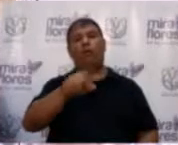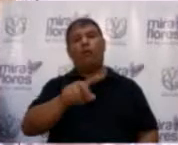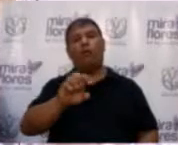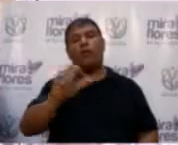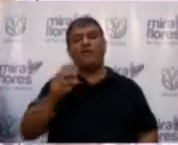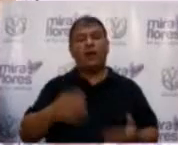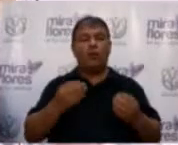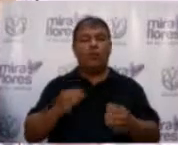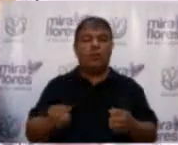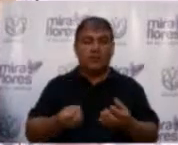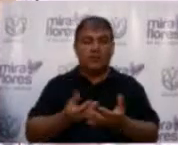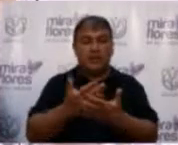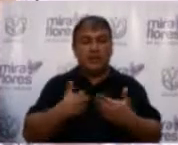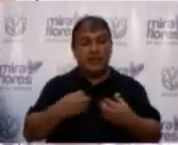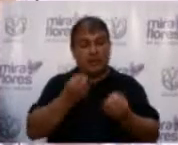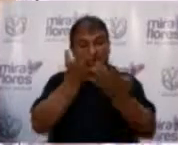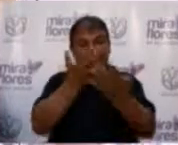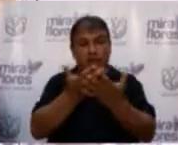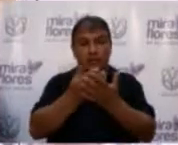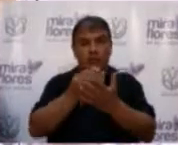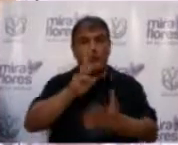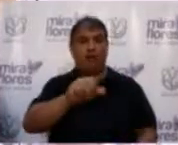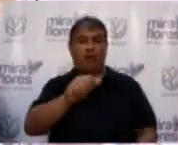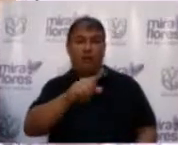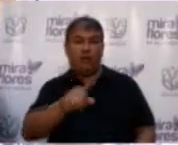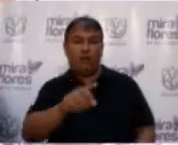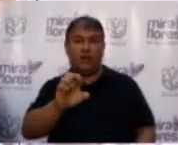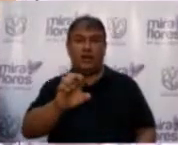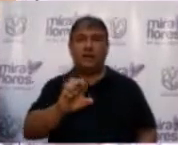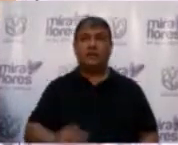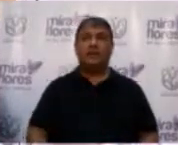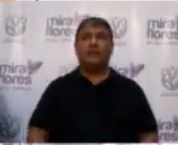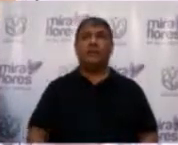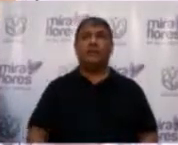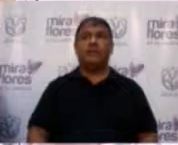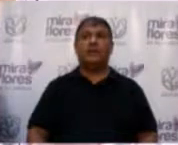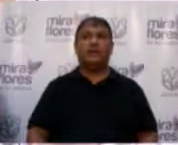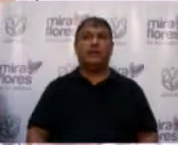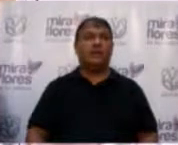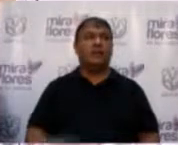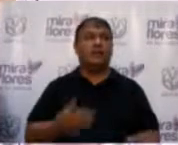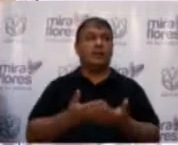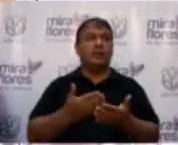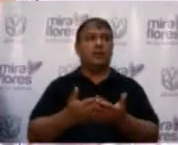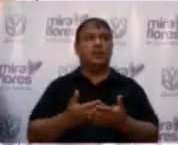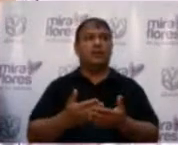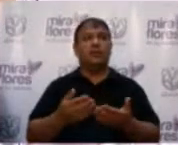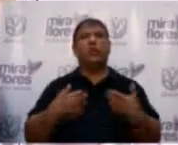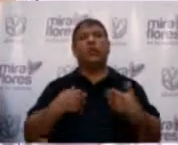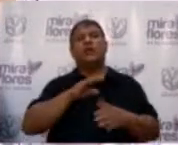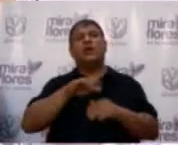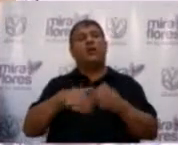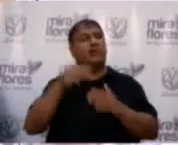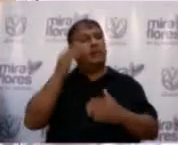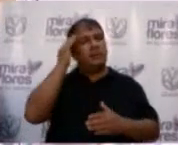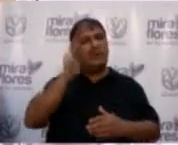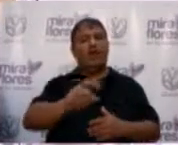poder alimentar información en Waze. Todos sabemos que Waze es